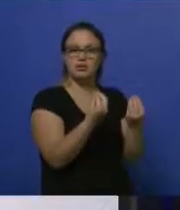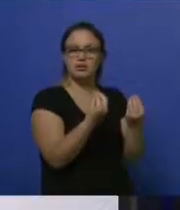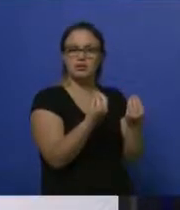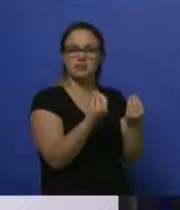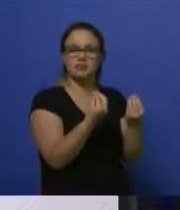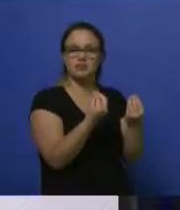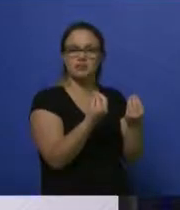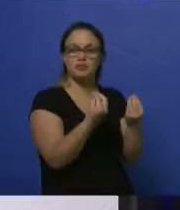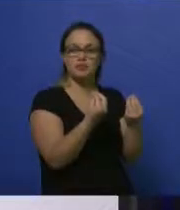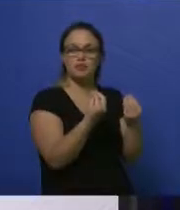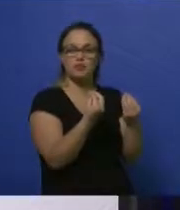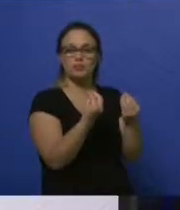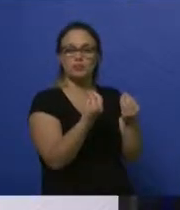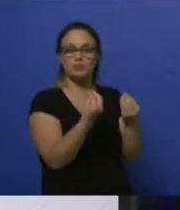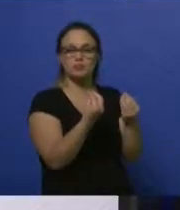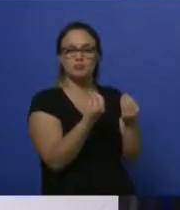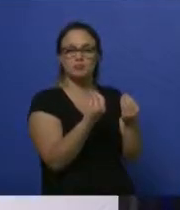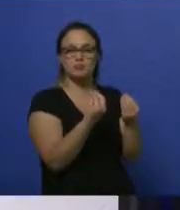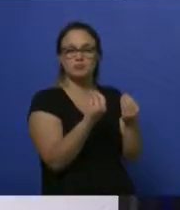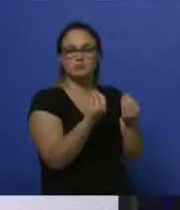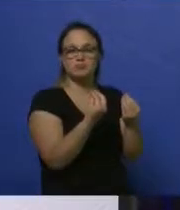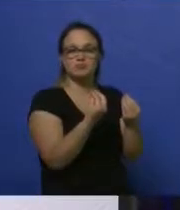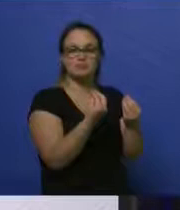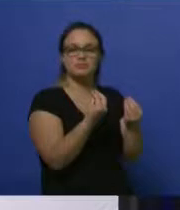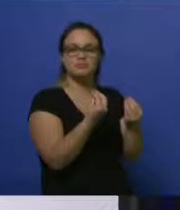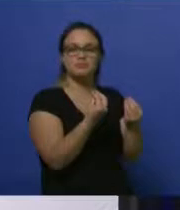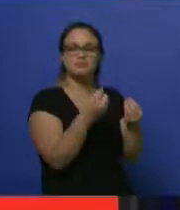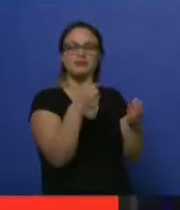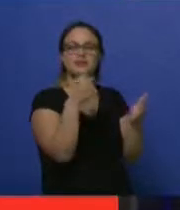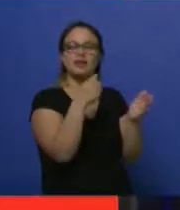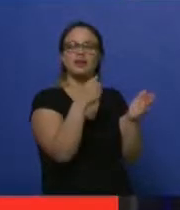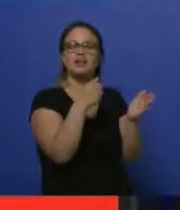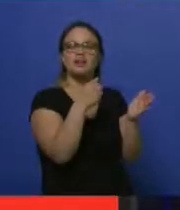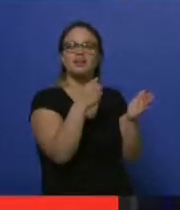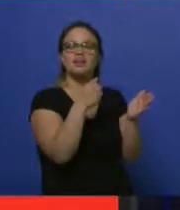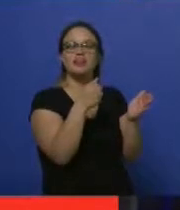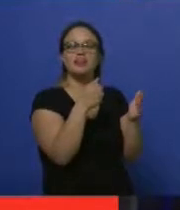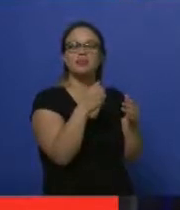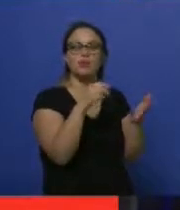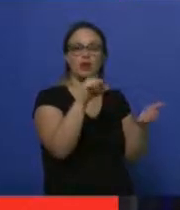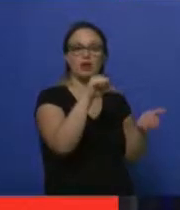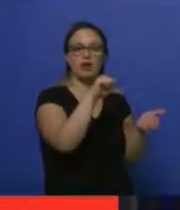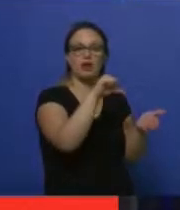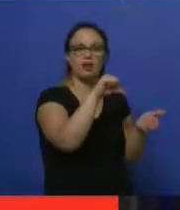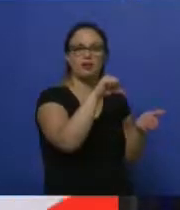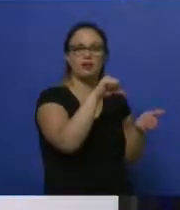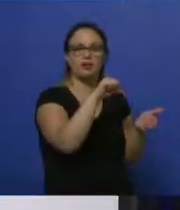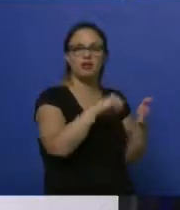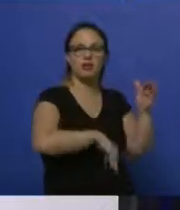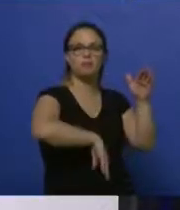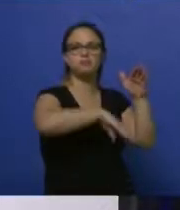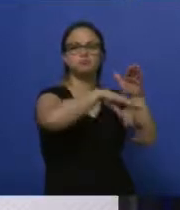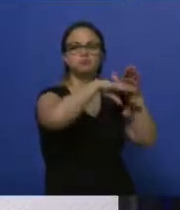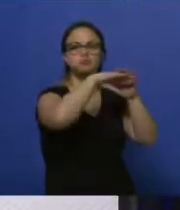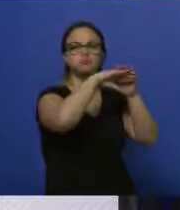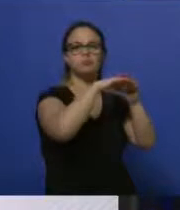el éxtasis, el sumum de las autonomías municipales. Sí. ¿Qué se hace? Se dota a las ciudades de la de 10.000 habitantes, porque